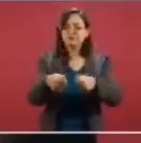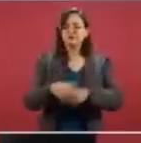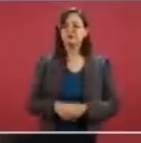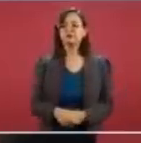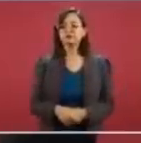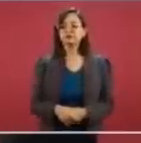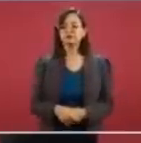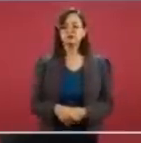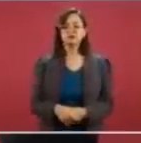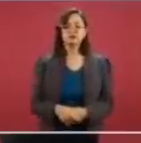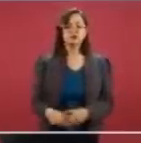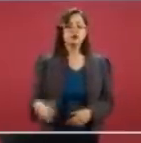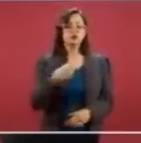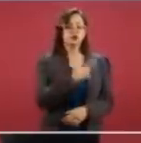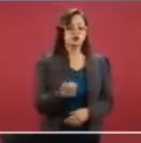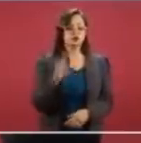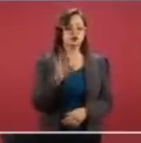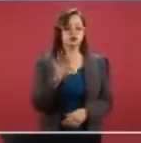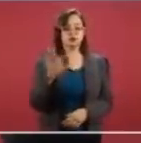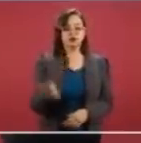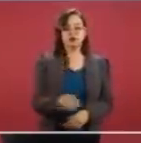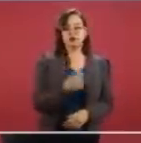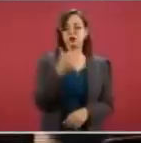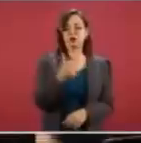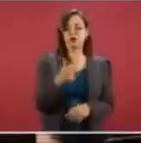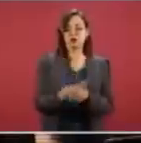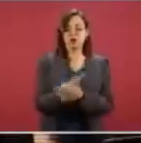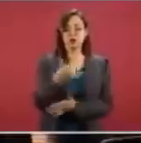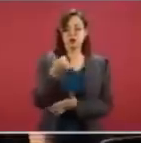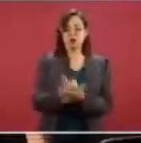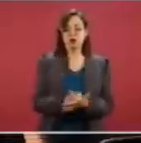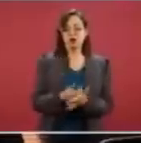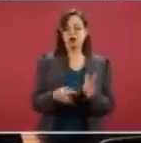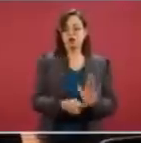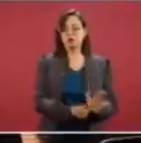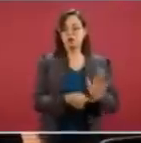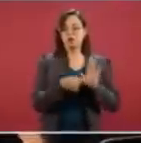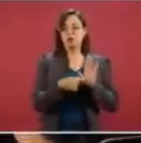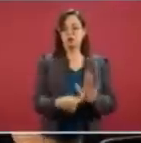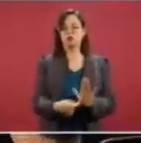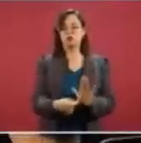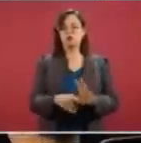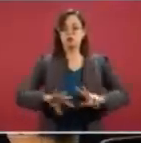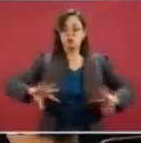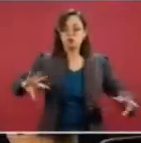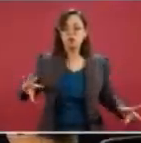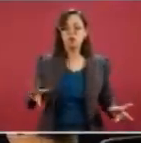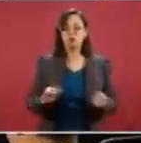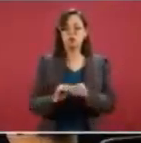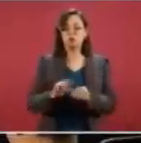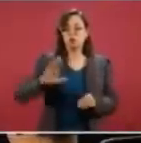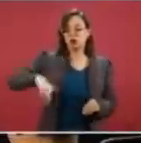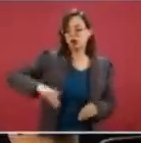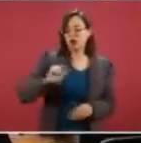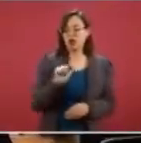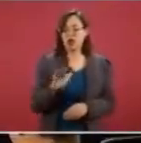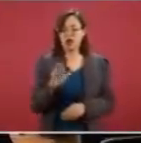Estos 147 proyectos, la siguiente por favor, representan la cifra que ya comentó